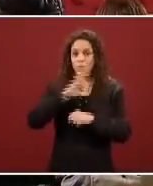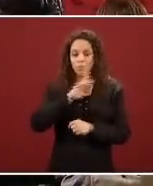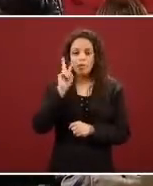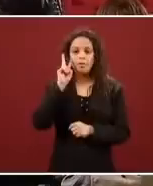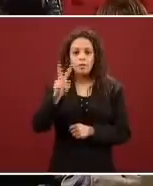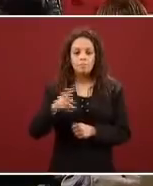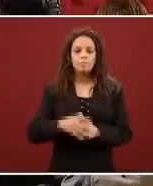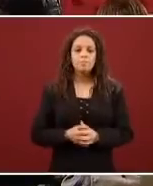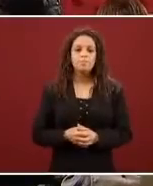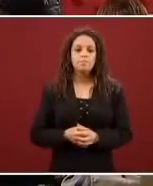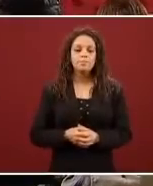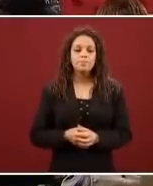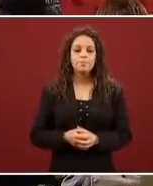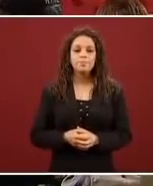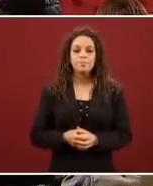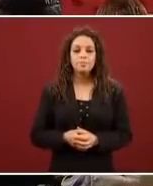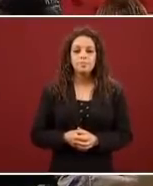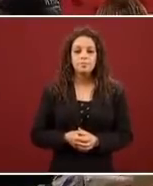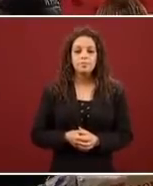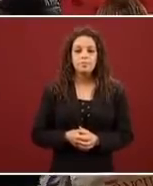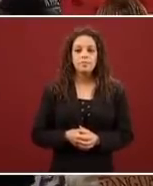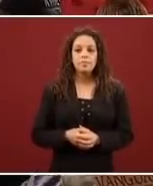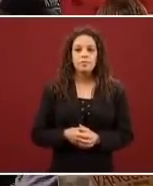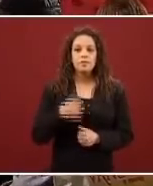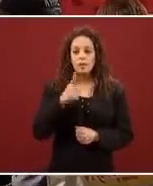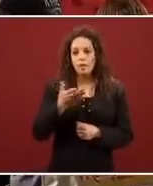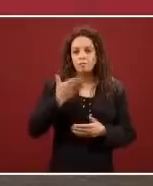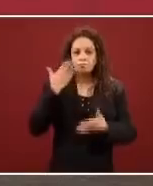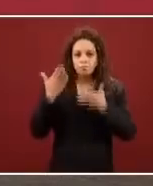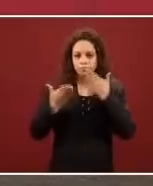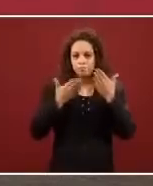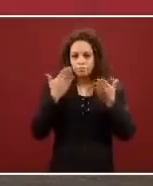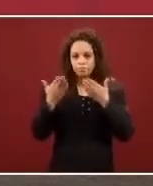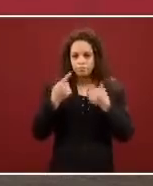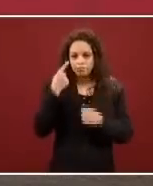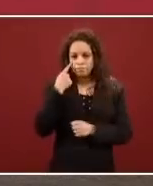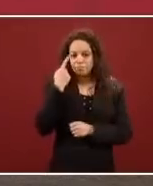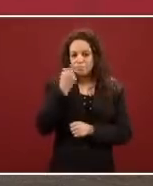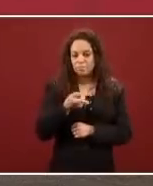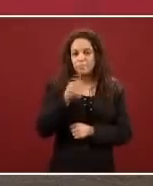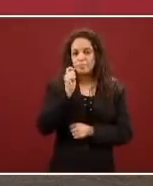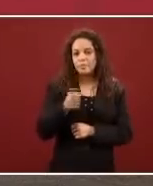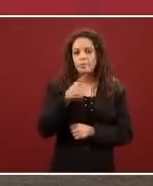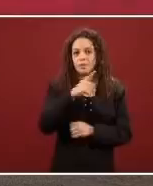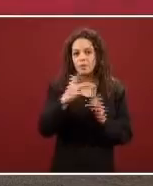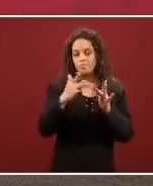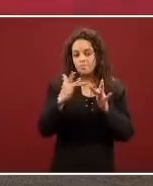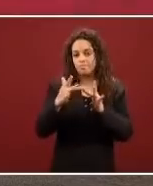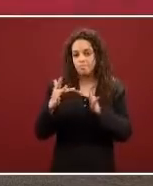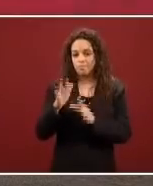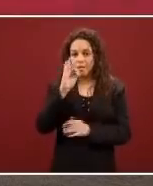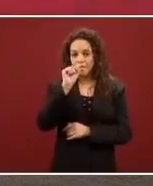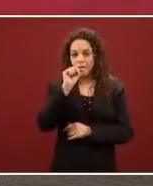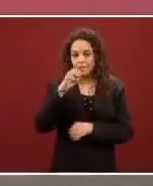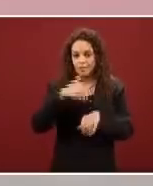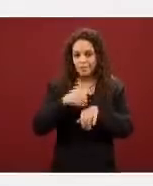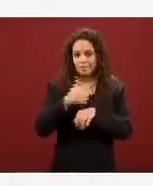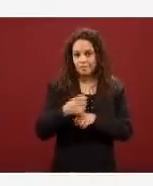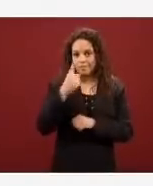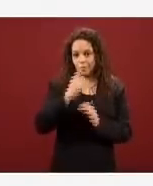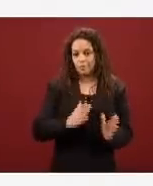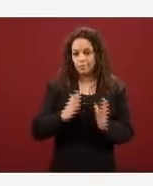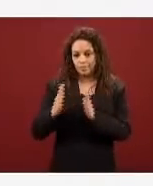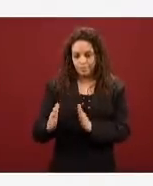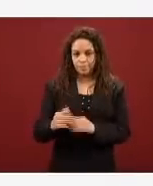con el seguimiento del estudio de contactos. En esta fase de escenario 1, ya en transición a escenario